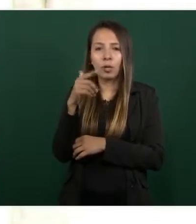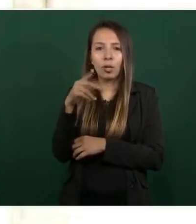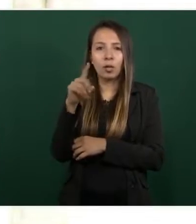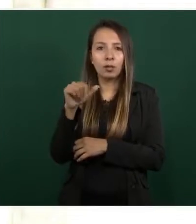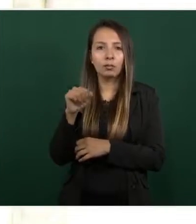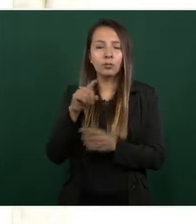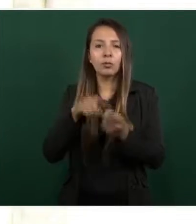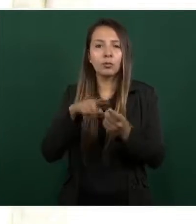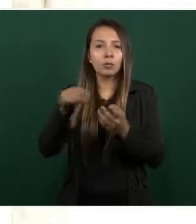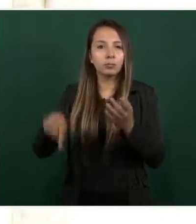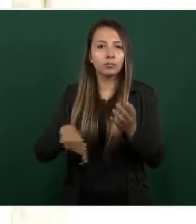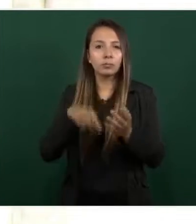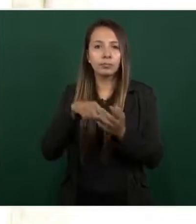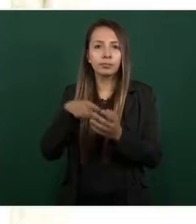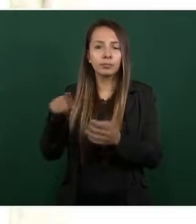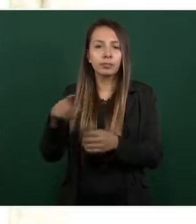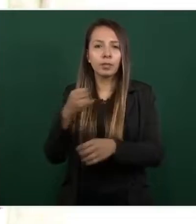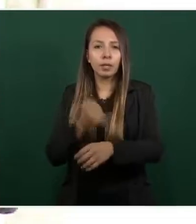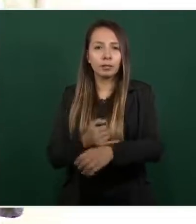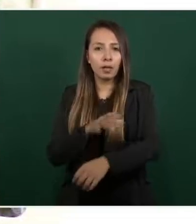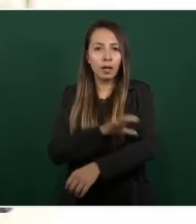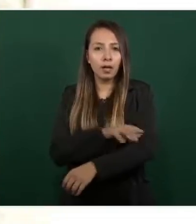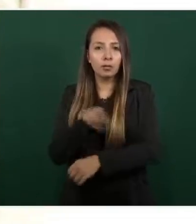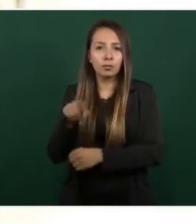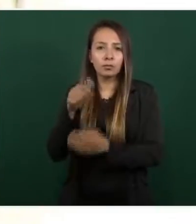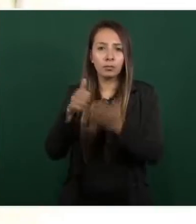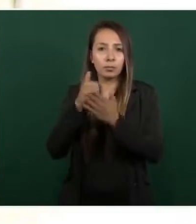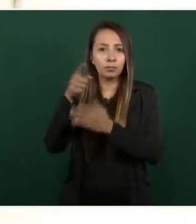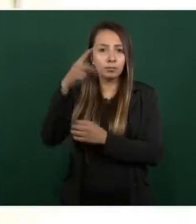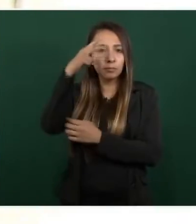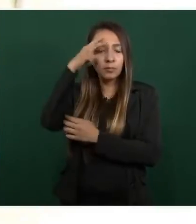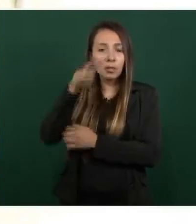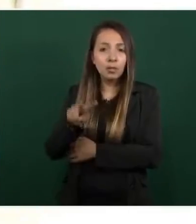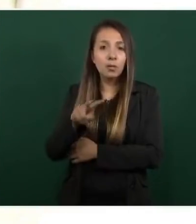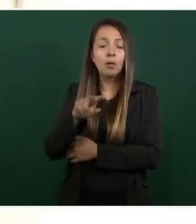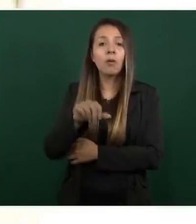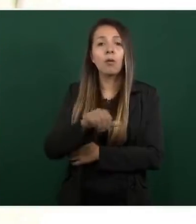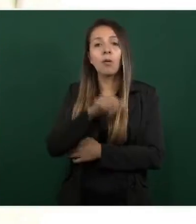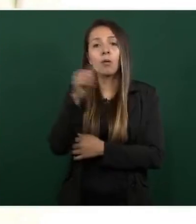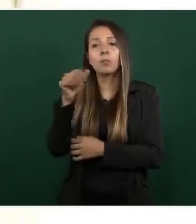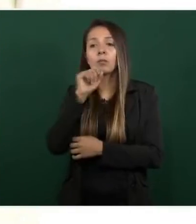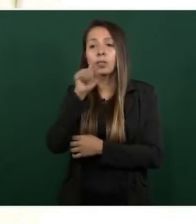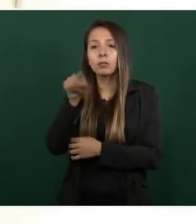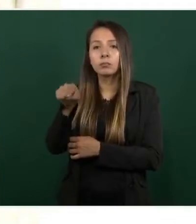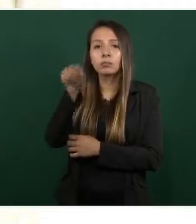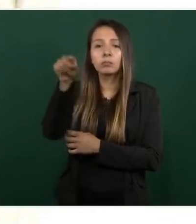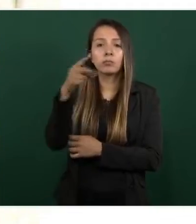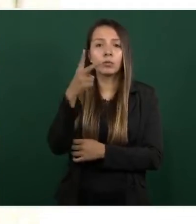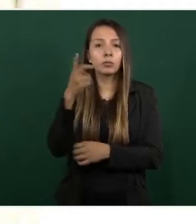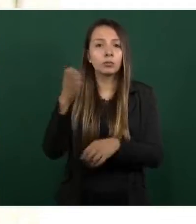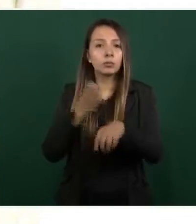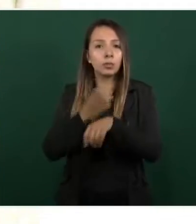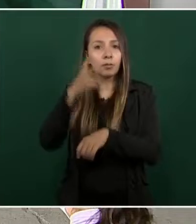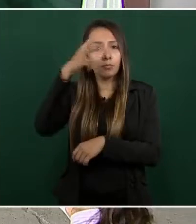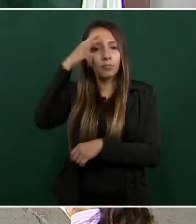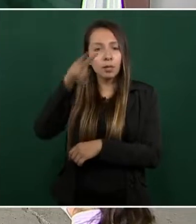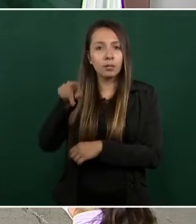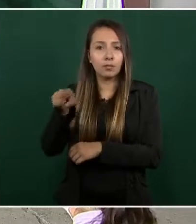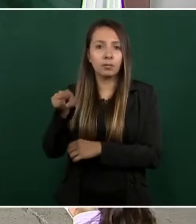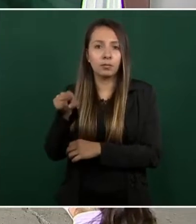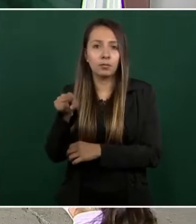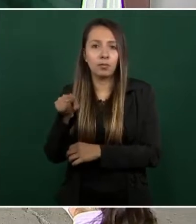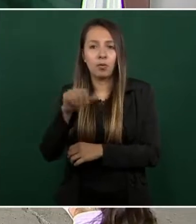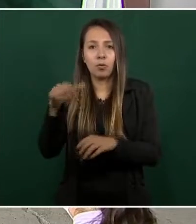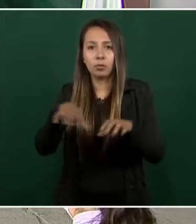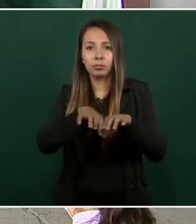en la alcaldía Iztacalco, ahí en la Ciudad de México, y otras dos en el Estado de México, en el ducto Cactus Guadalajara, y